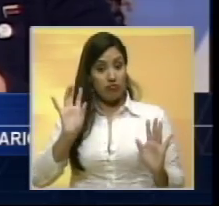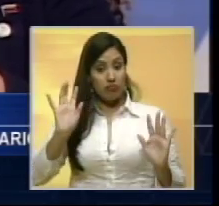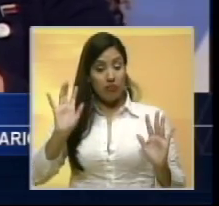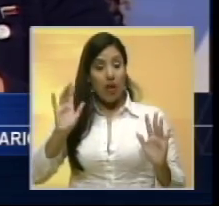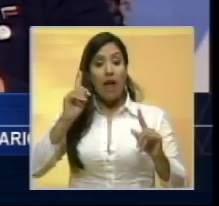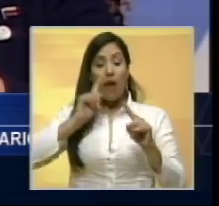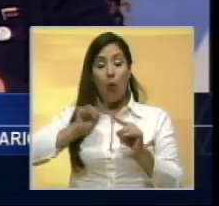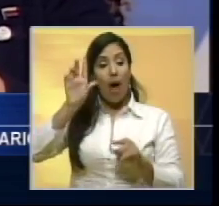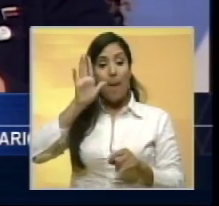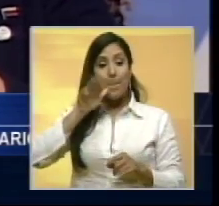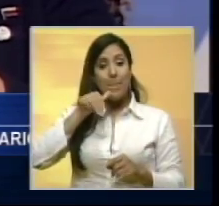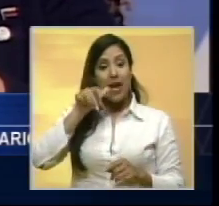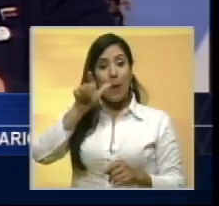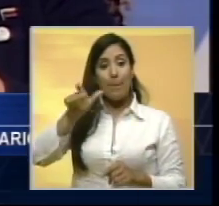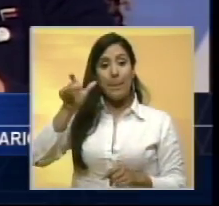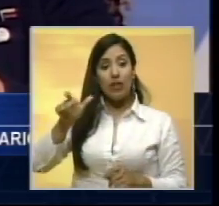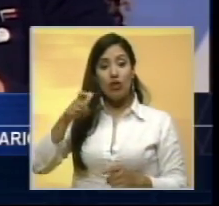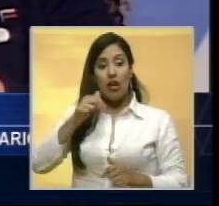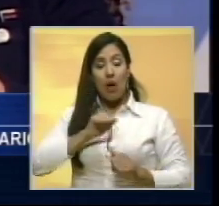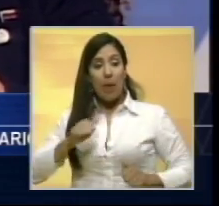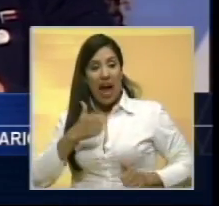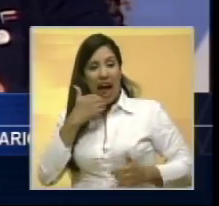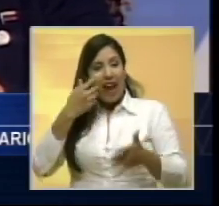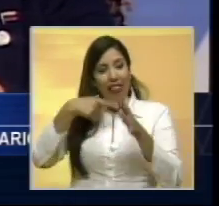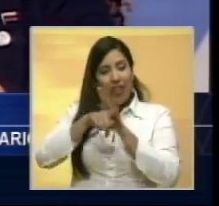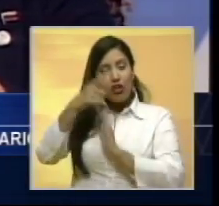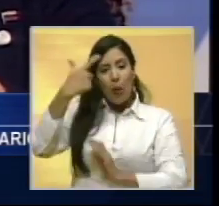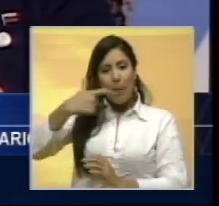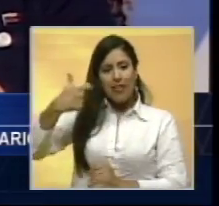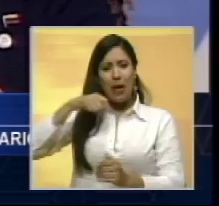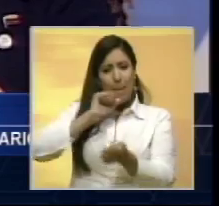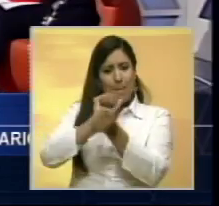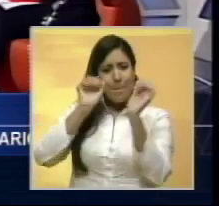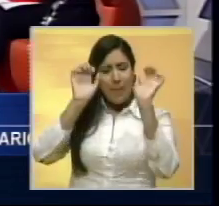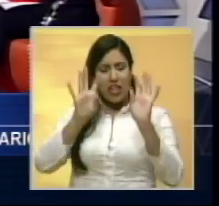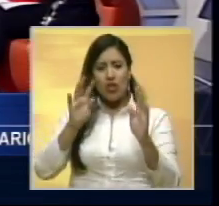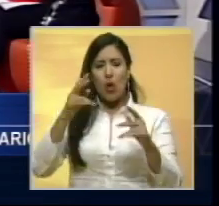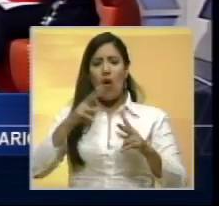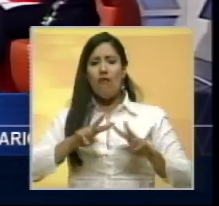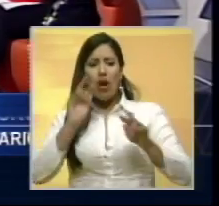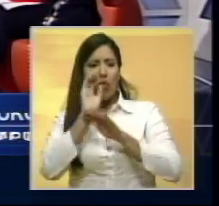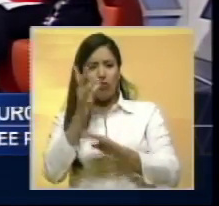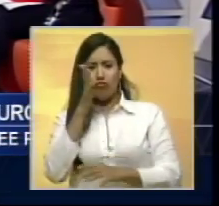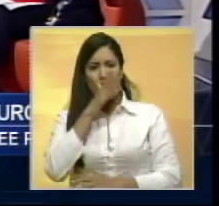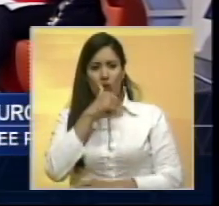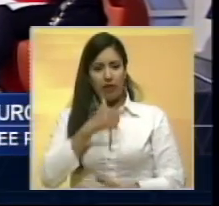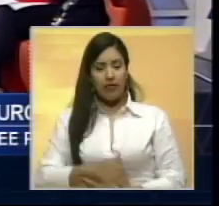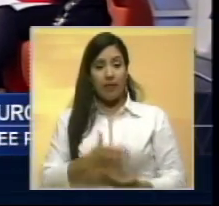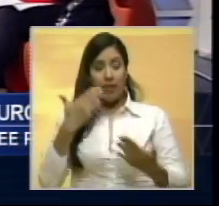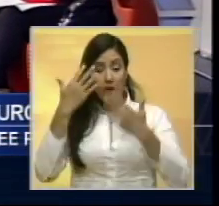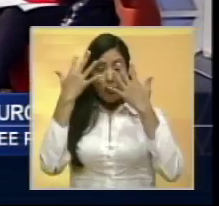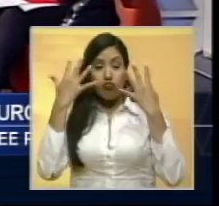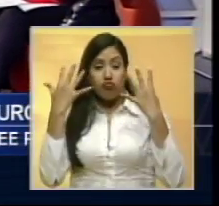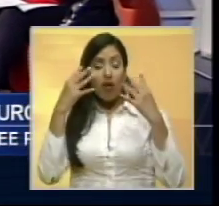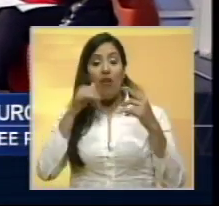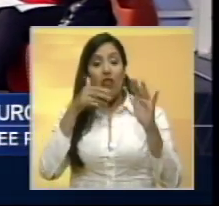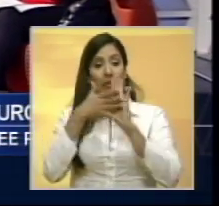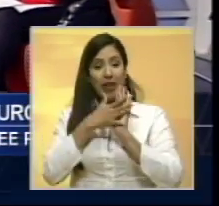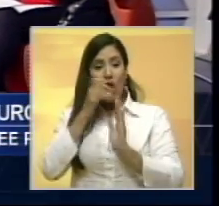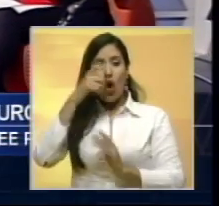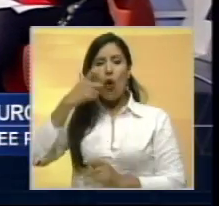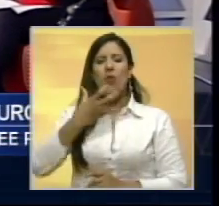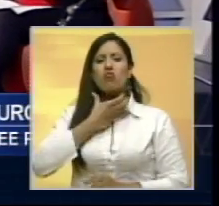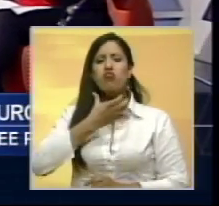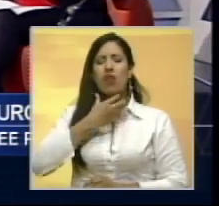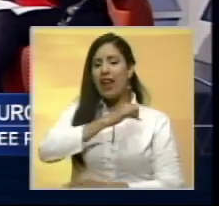de personas con rangos ni privilegios dentro de las personas que se encuentran privadas de libertad. La ministra se refirió al caso de Johnny